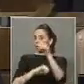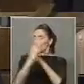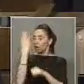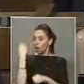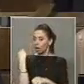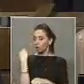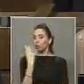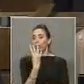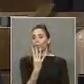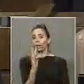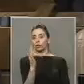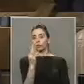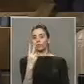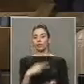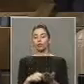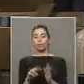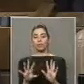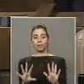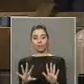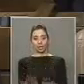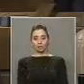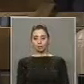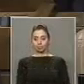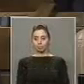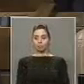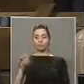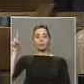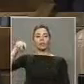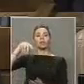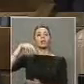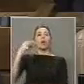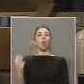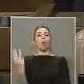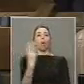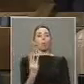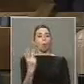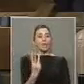el 4 de febrero del 2010 en Washington,